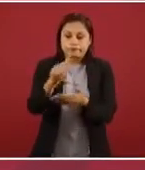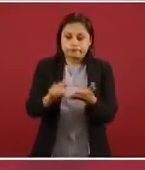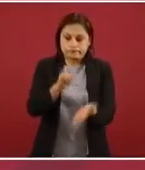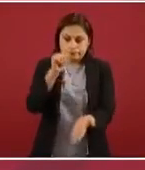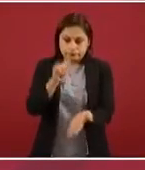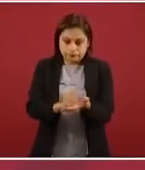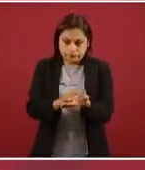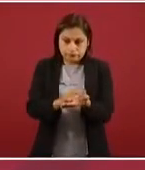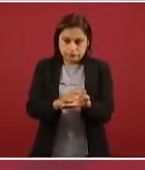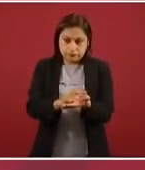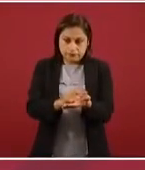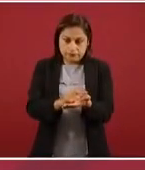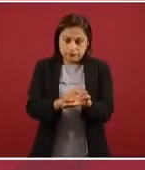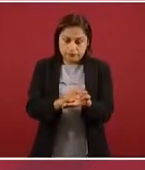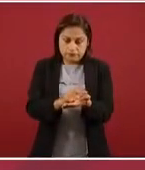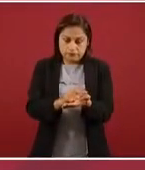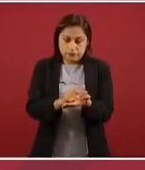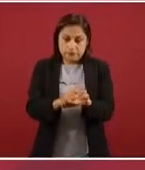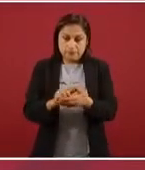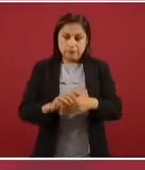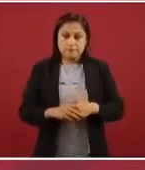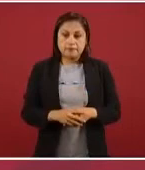para llevar a la práctica